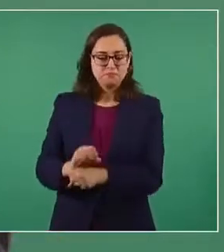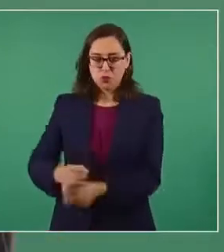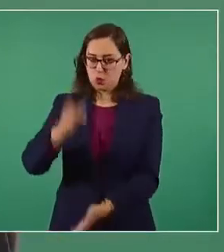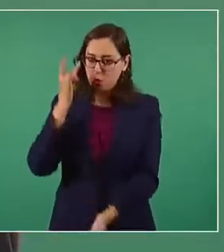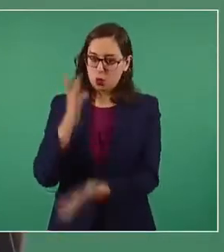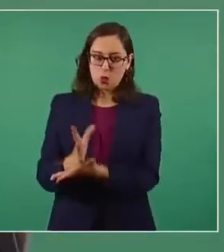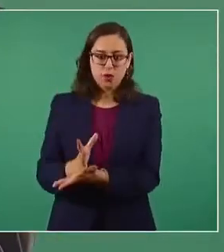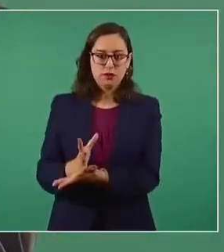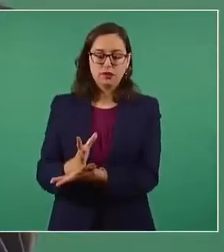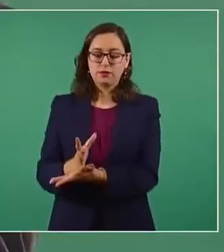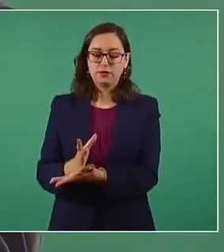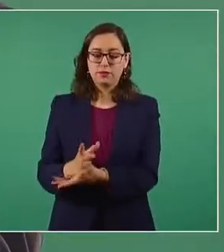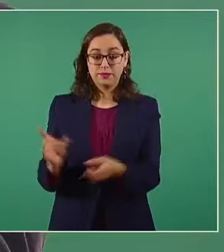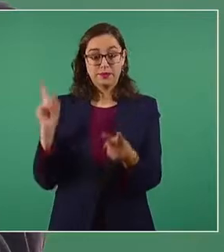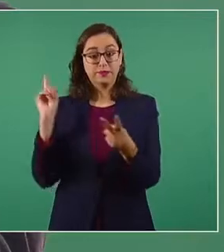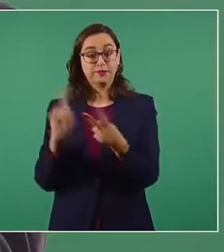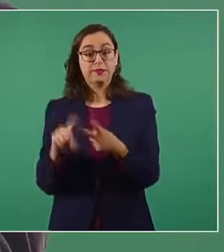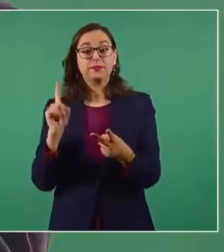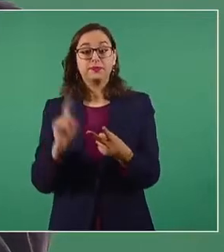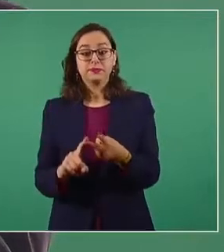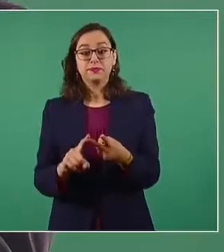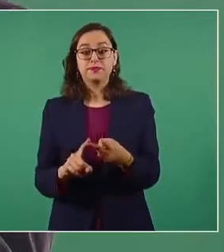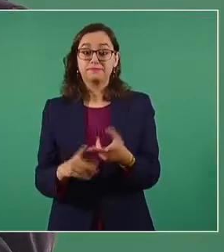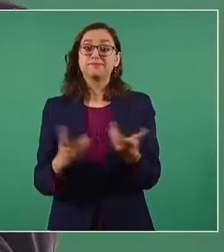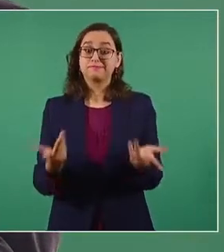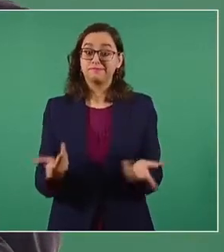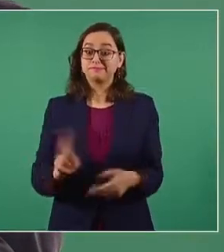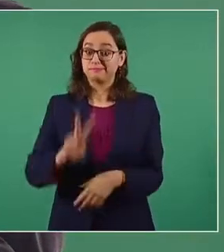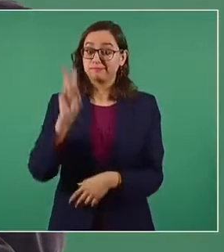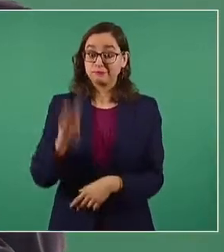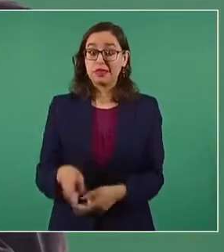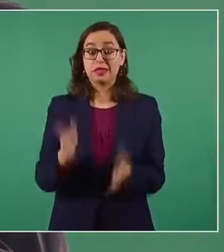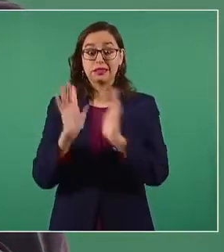vacunarnos. Y dos, que en efecto viene el invierno